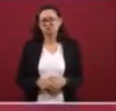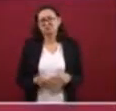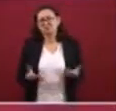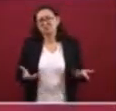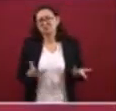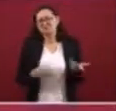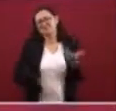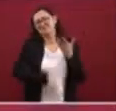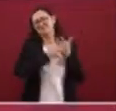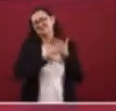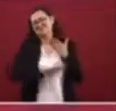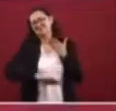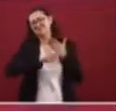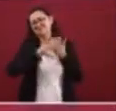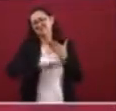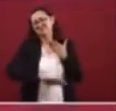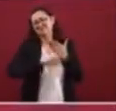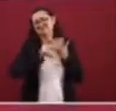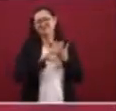adversarios que están